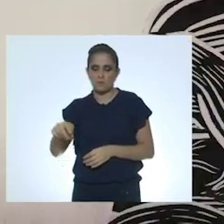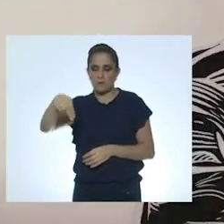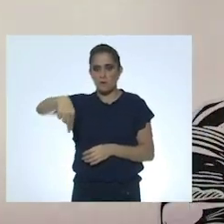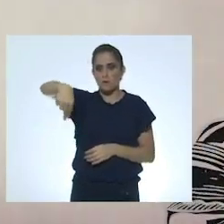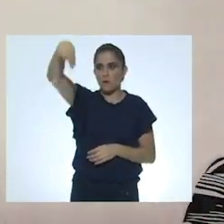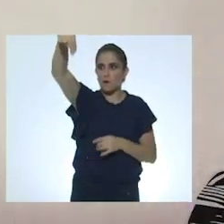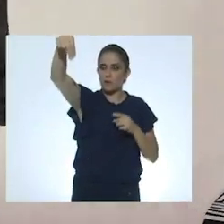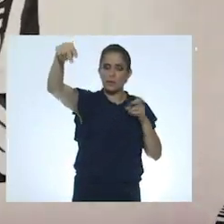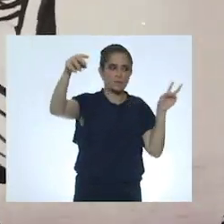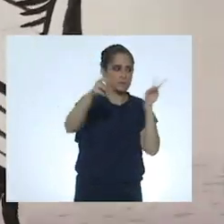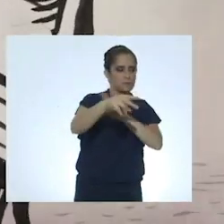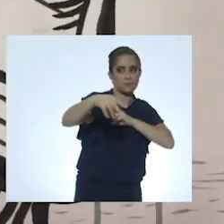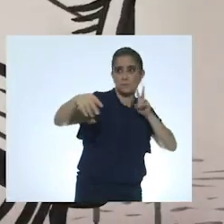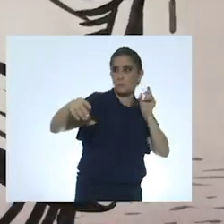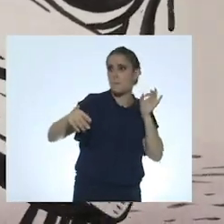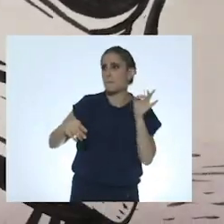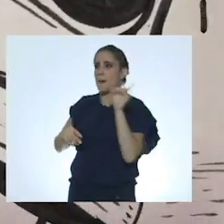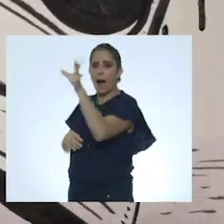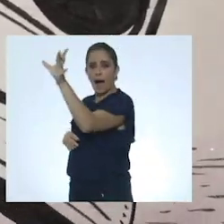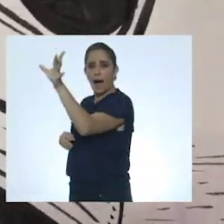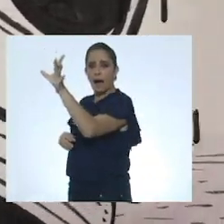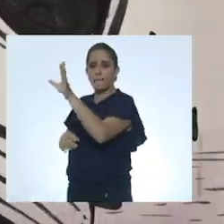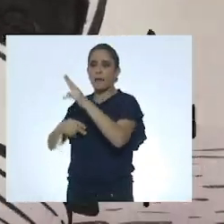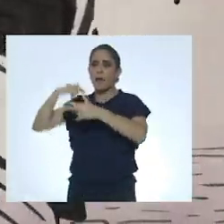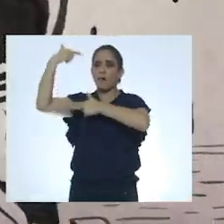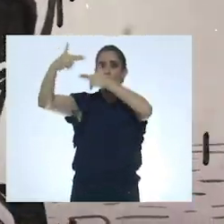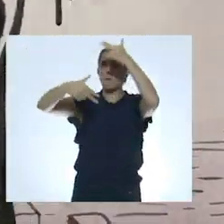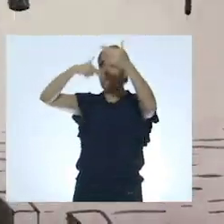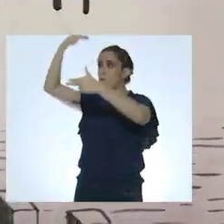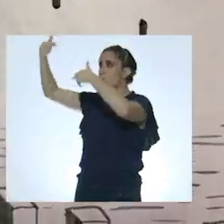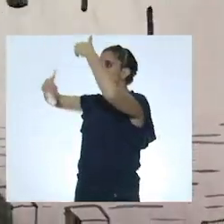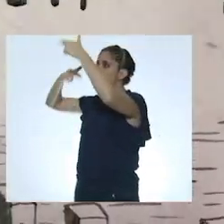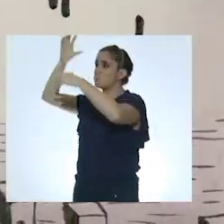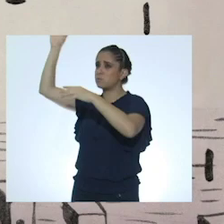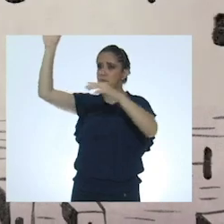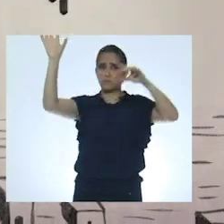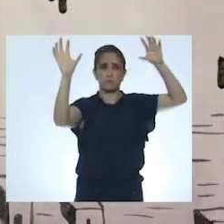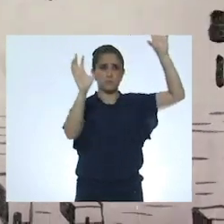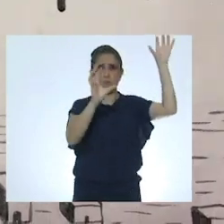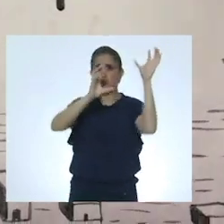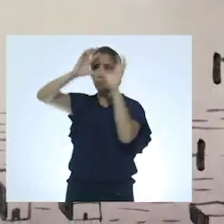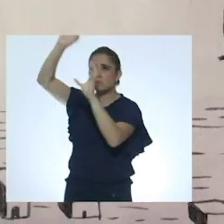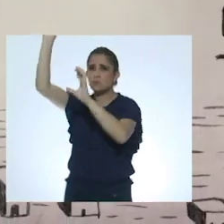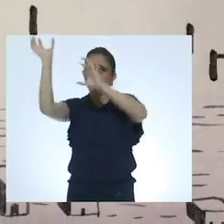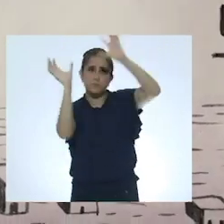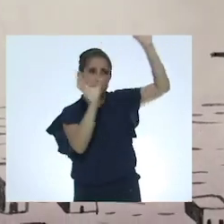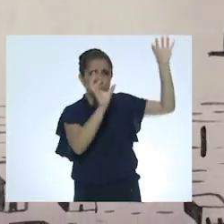Negu quave casa che bi ni belaca tobi si luca la giustidu.